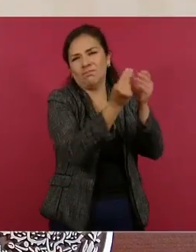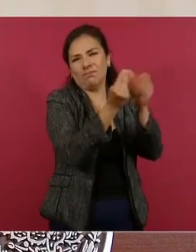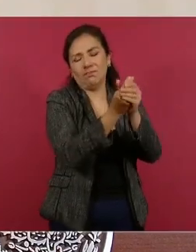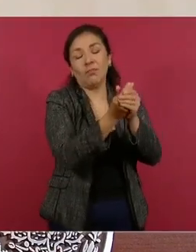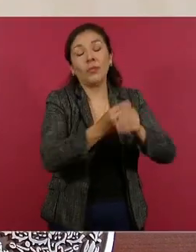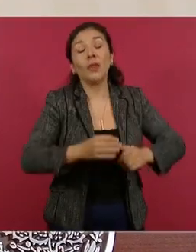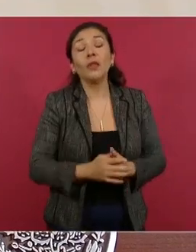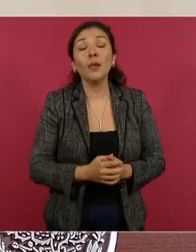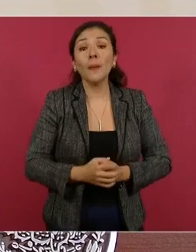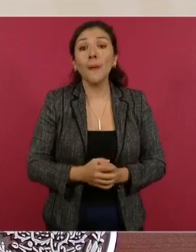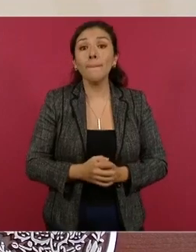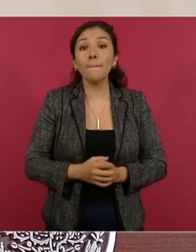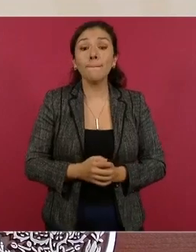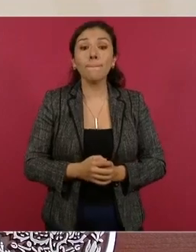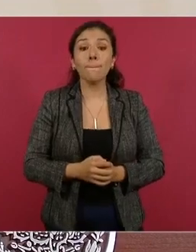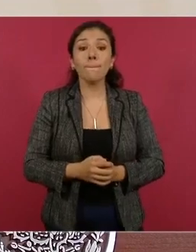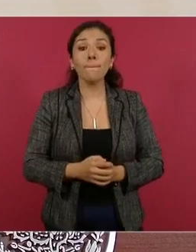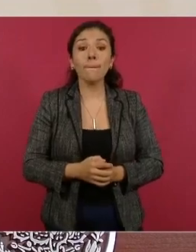Pero ¿cómo